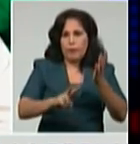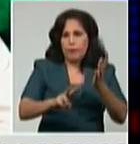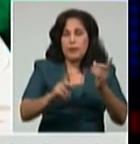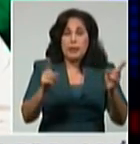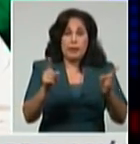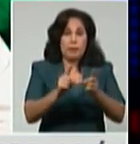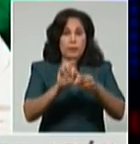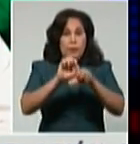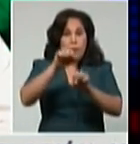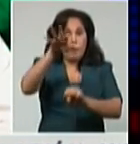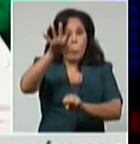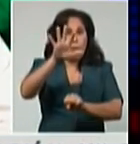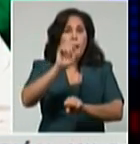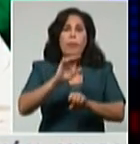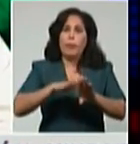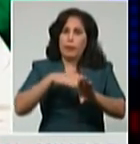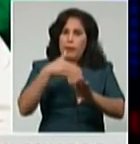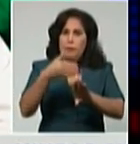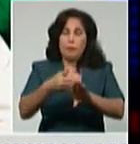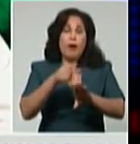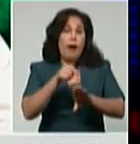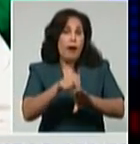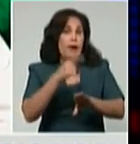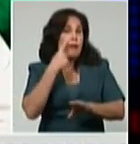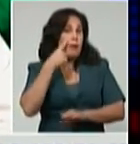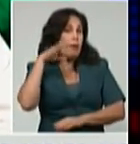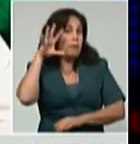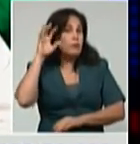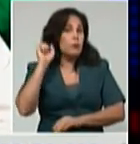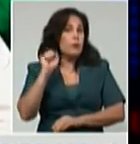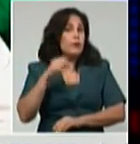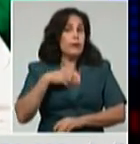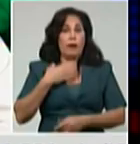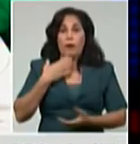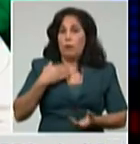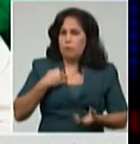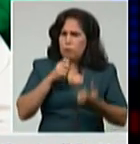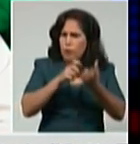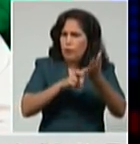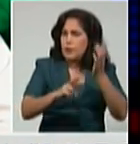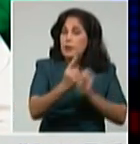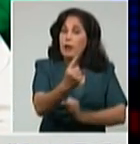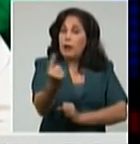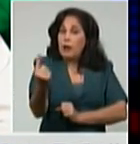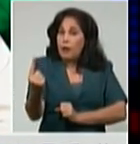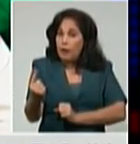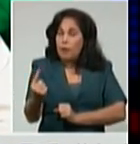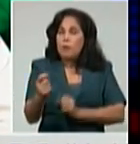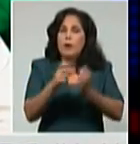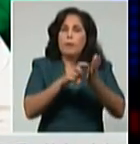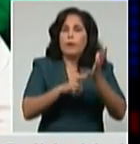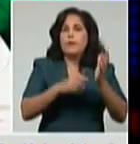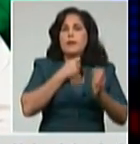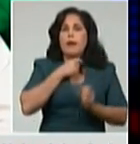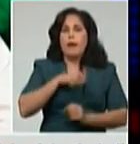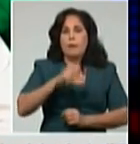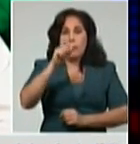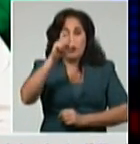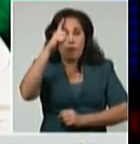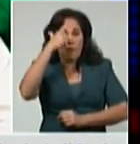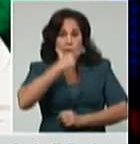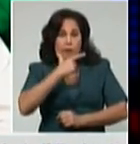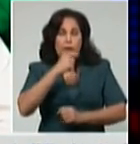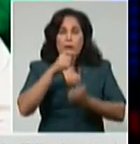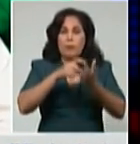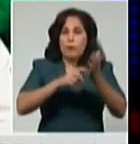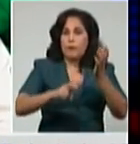mapa, donde podemos ver que por provincias, la provincia de Ciego de Ávila y la provincia